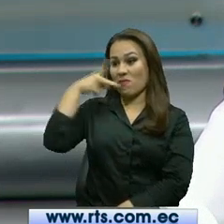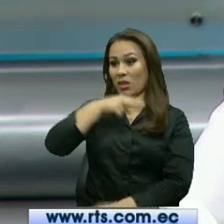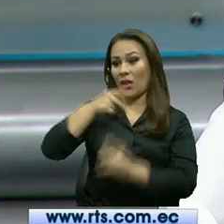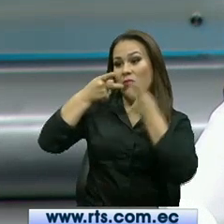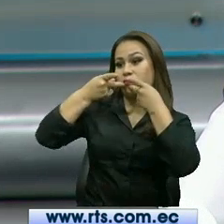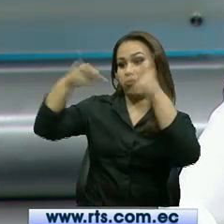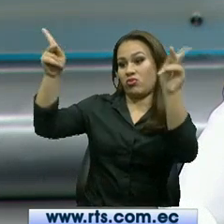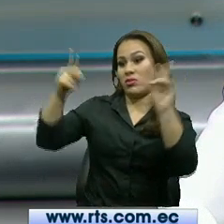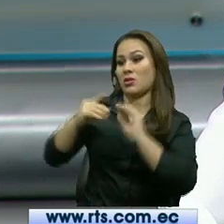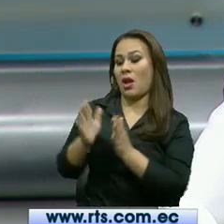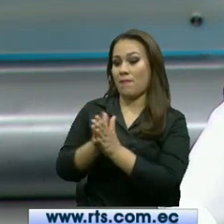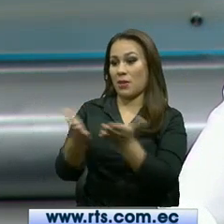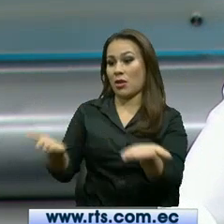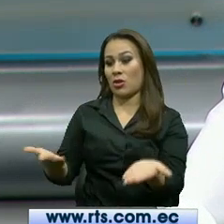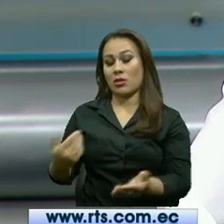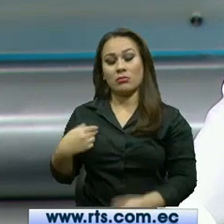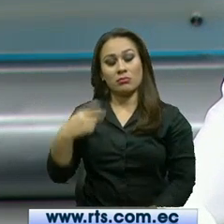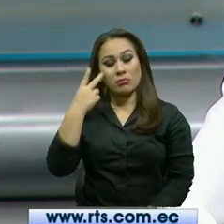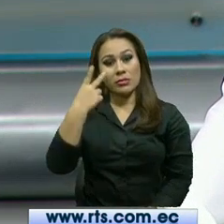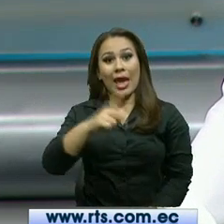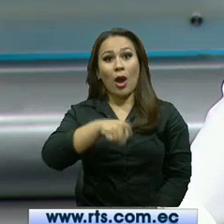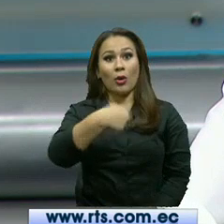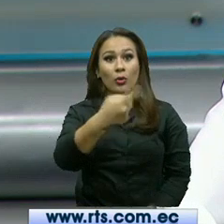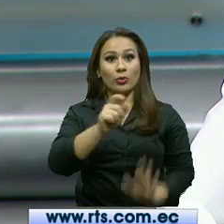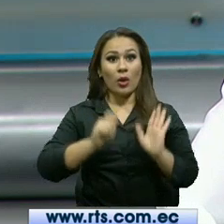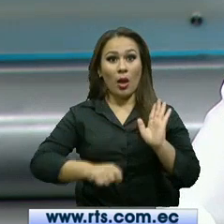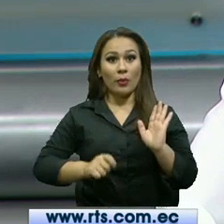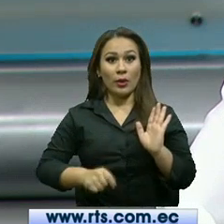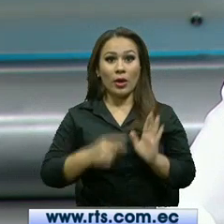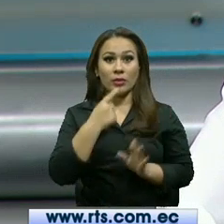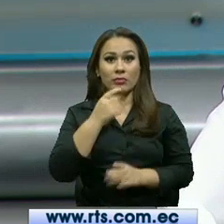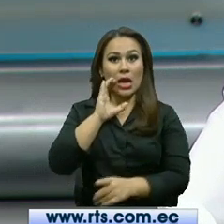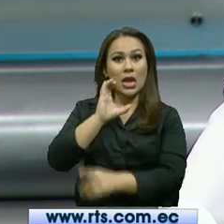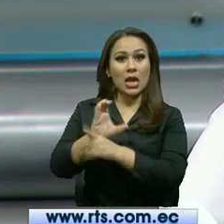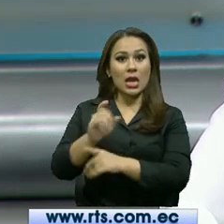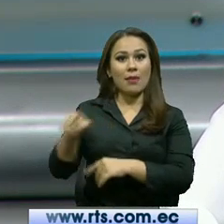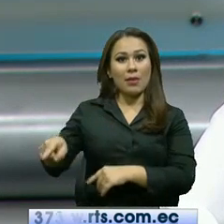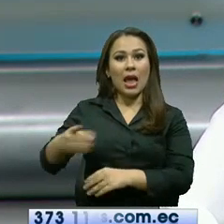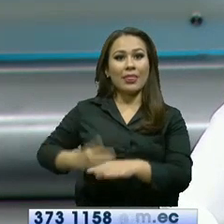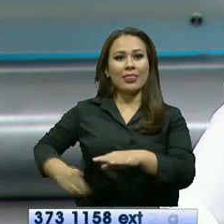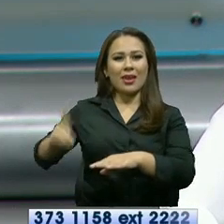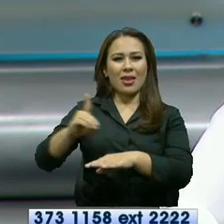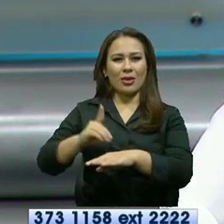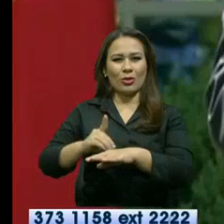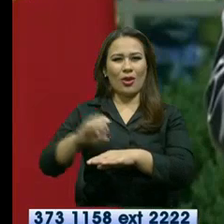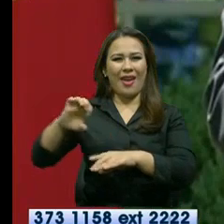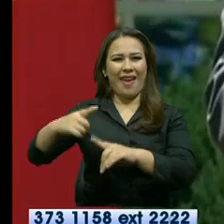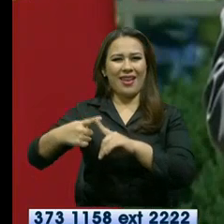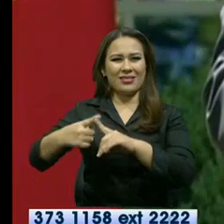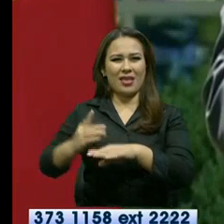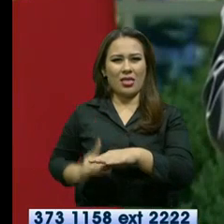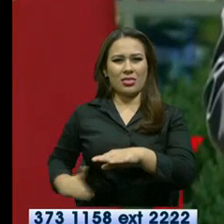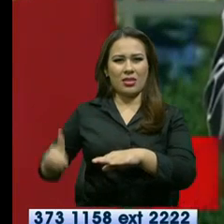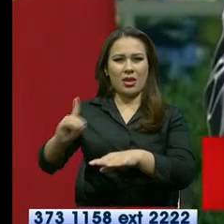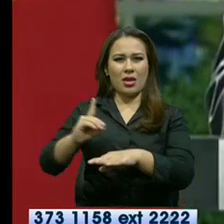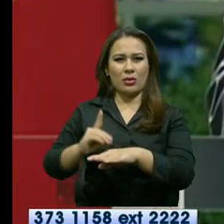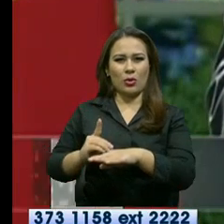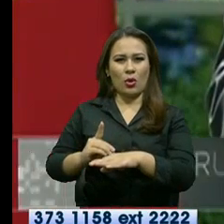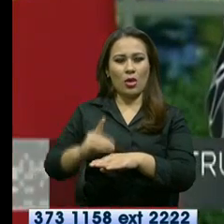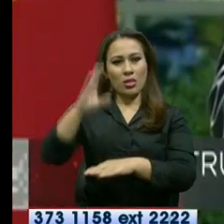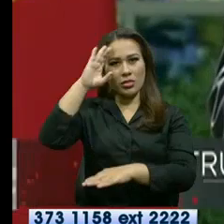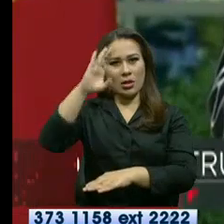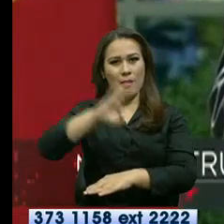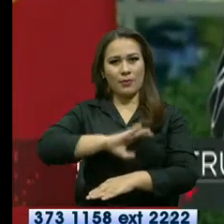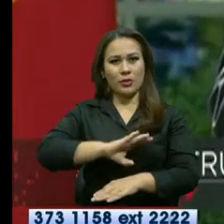abogados del mandatario amenazan con presentar una queja contra el ex director del FBI. 100%. El presidente Trump dice